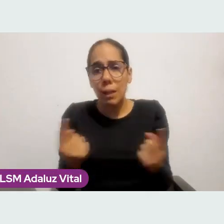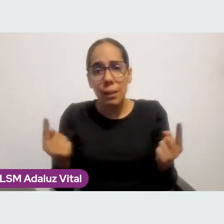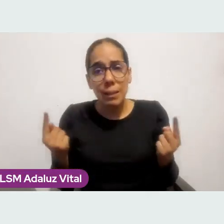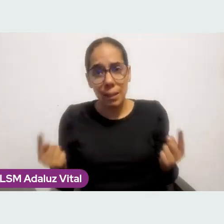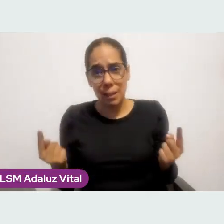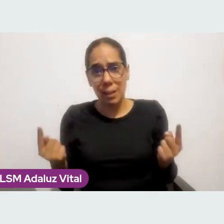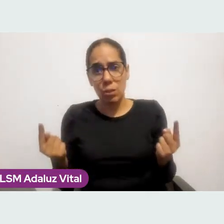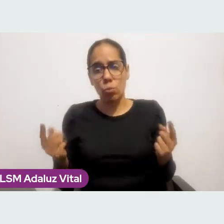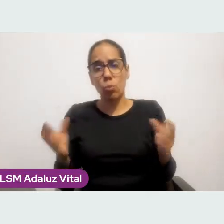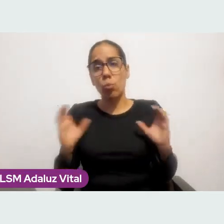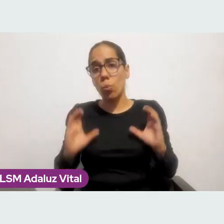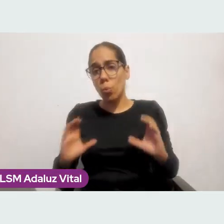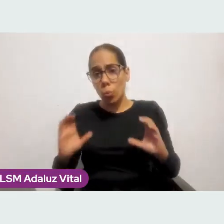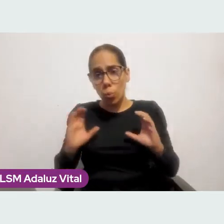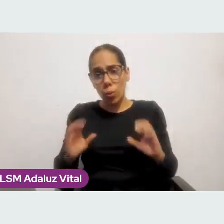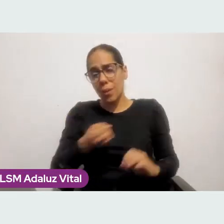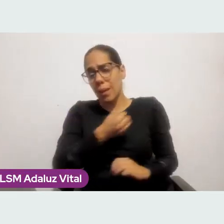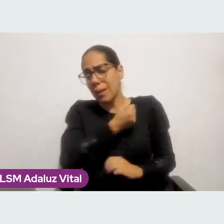mental, ¿no?